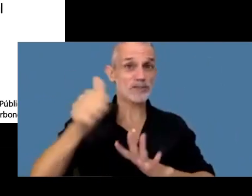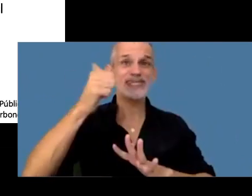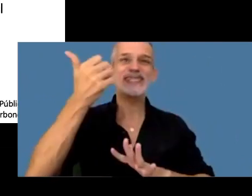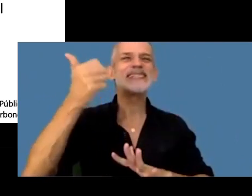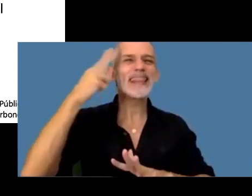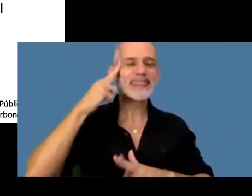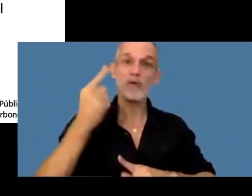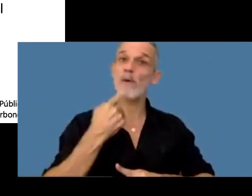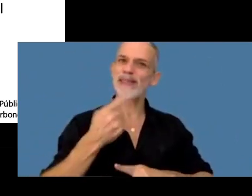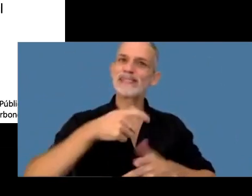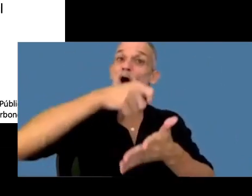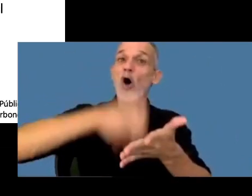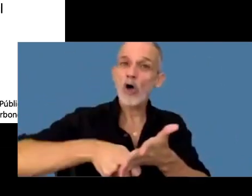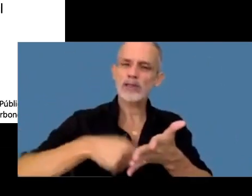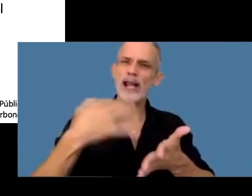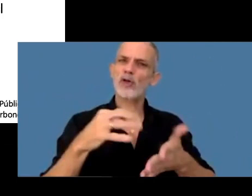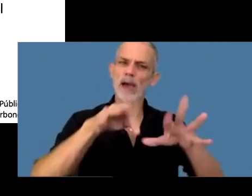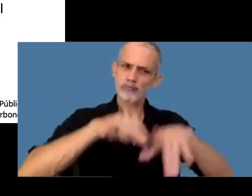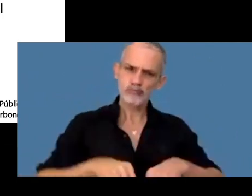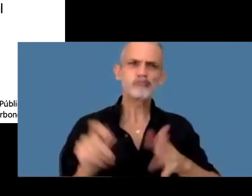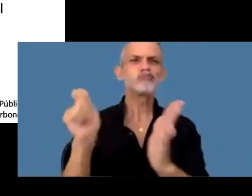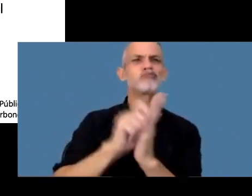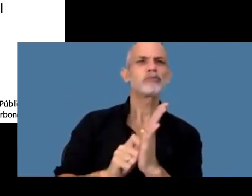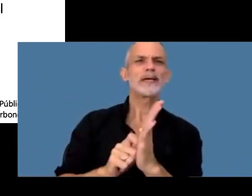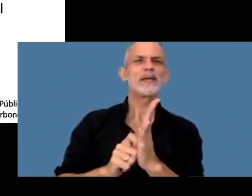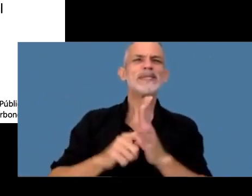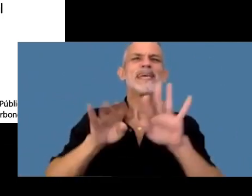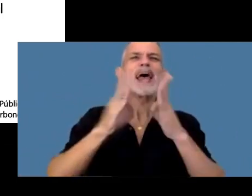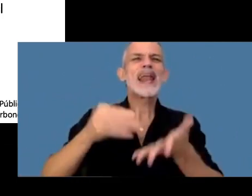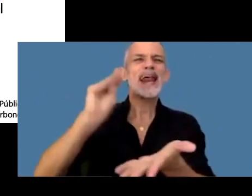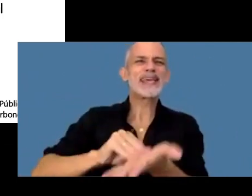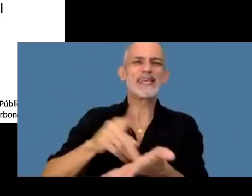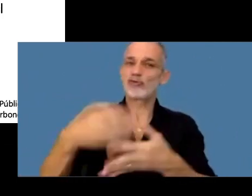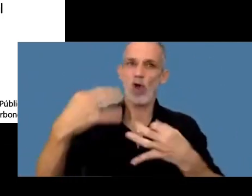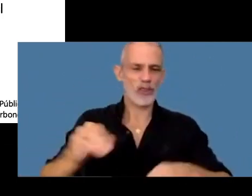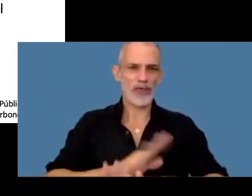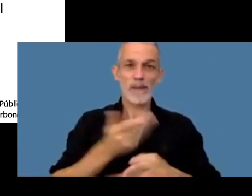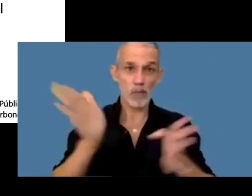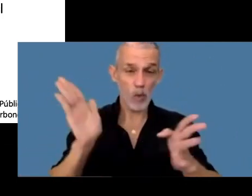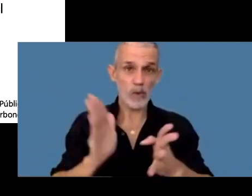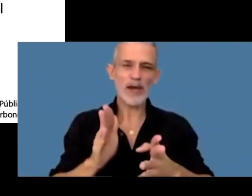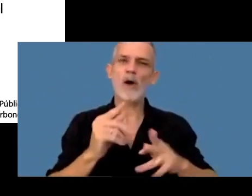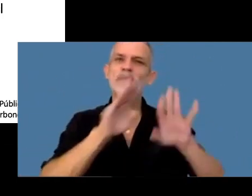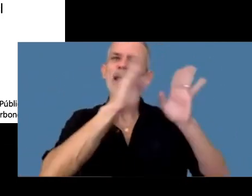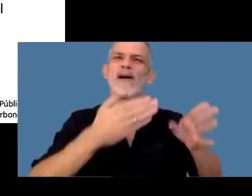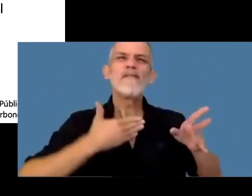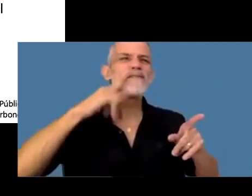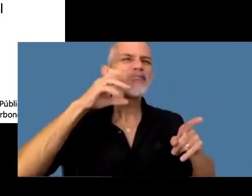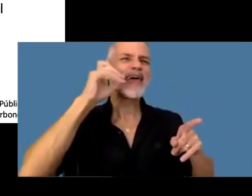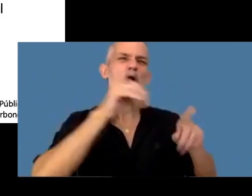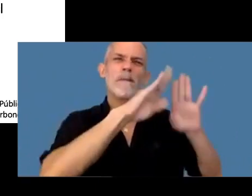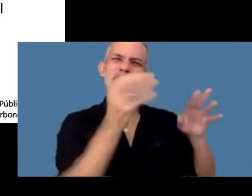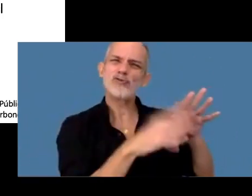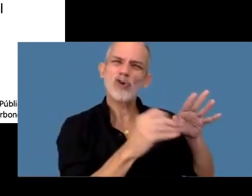contrato debe inscribirse en el registro público que corresponda. Y para los fideicomisos inscritos en la capital federal tenemos